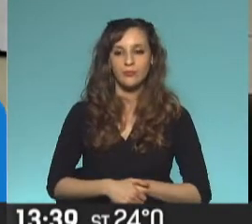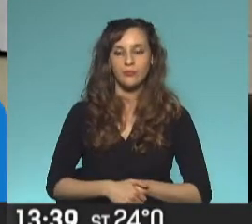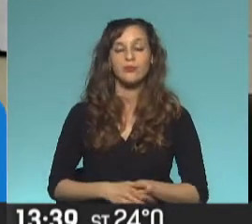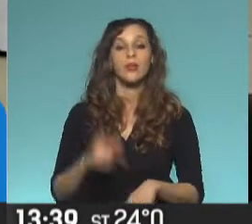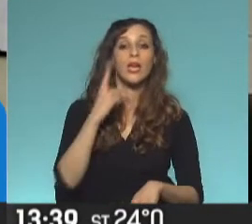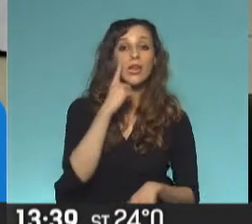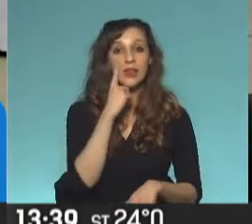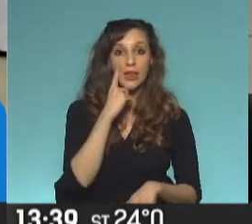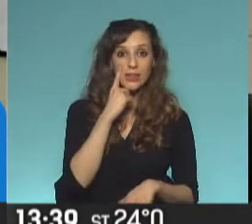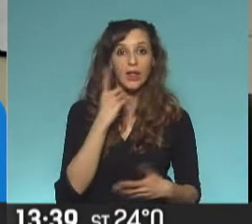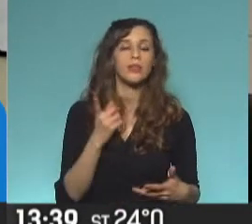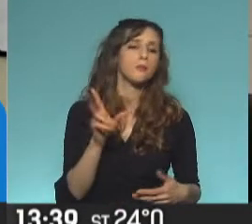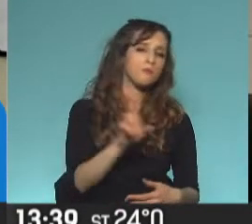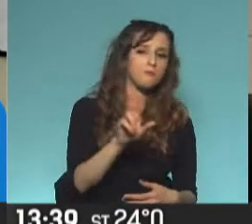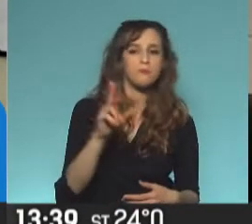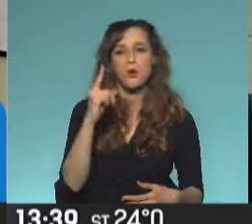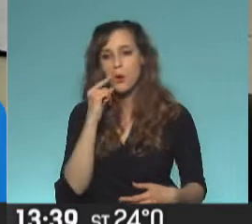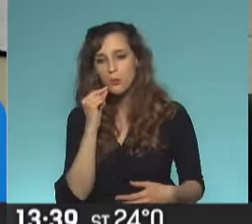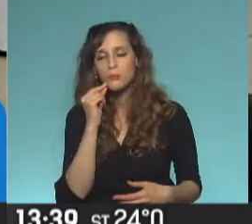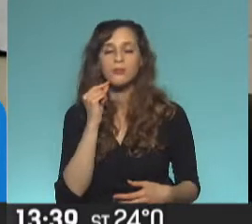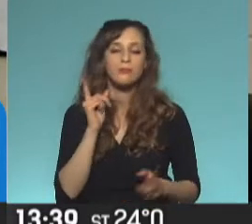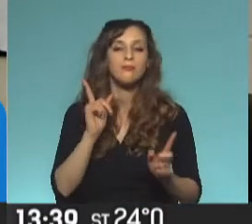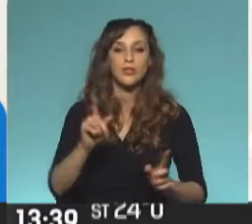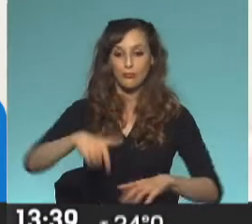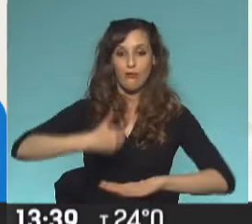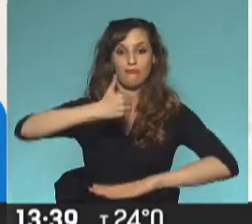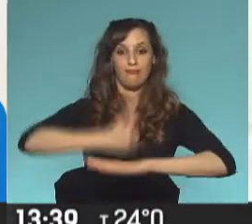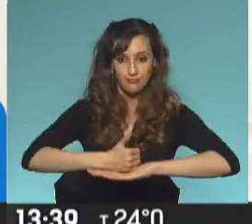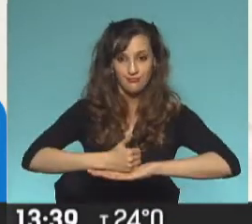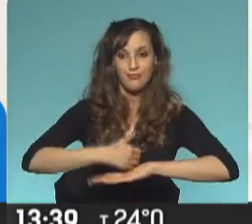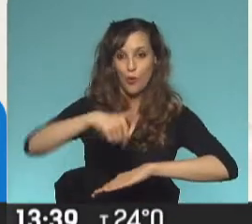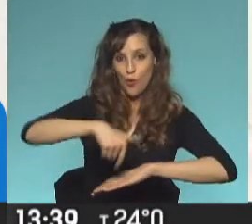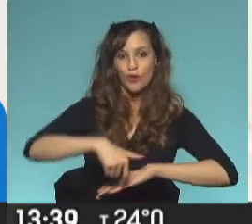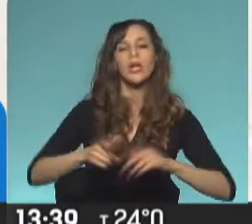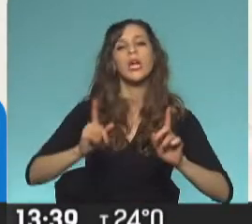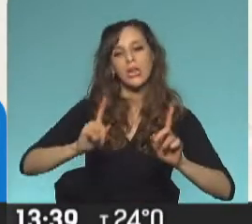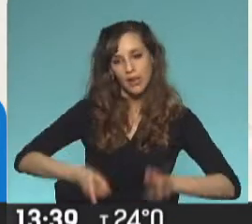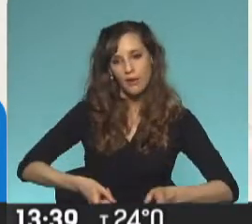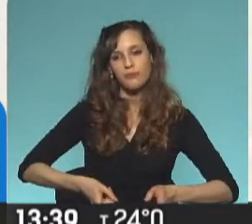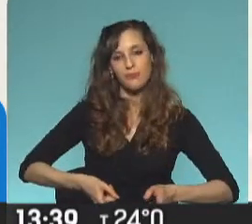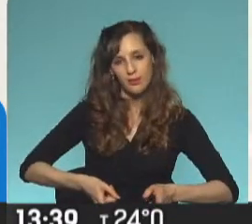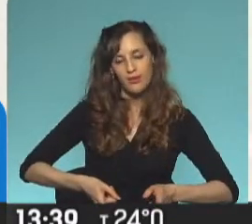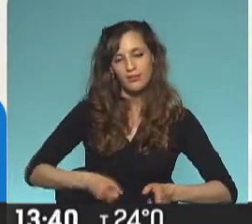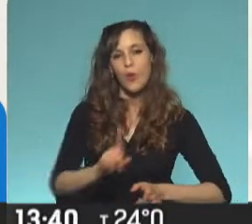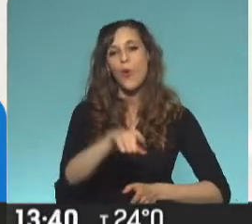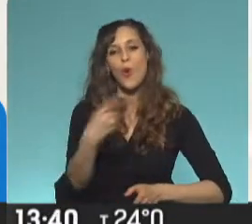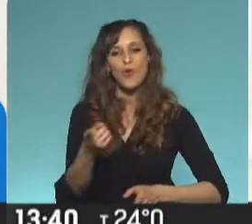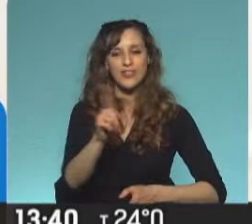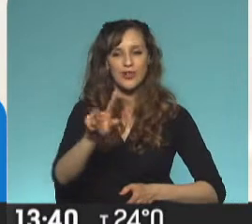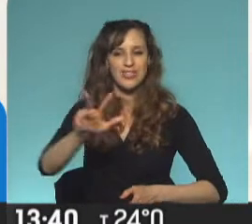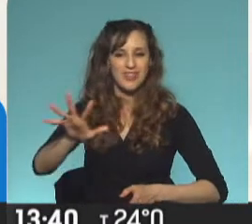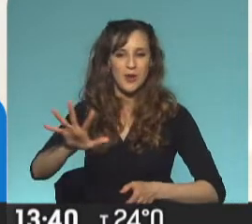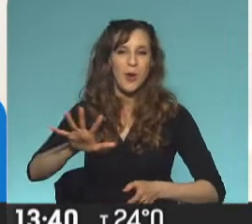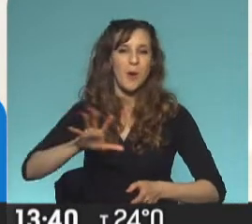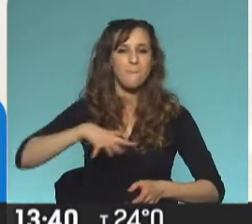intendentes e intendentas los que están acá ya los que pertenecen a los 135 partidos de la provincia de buenos